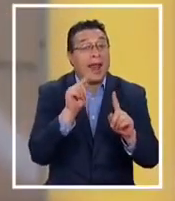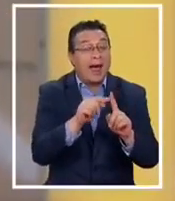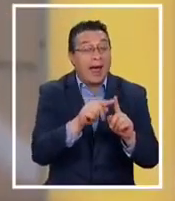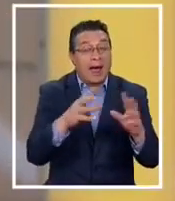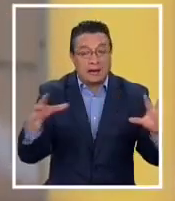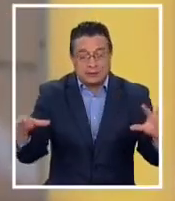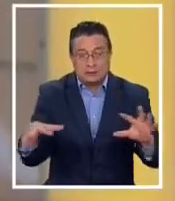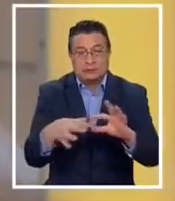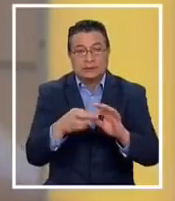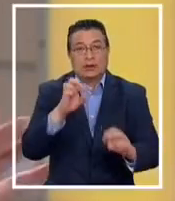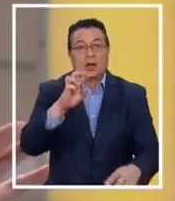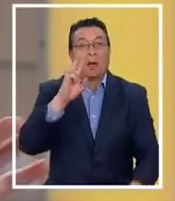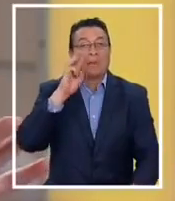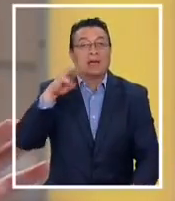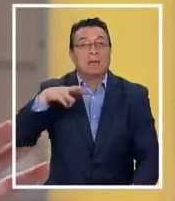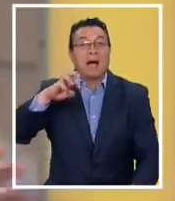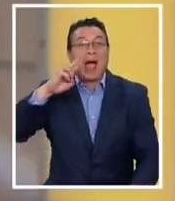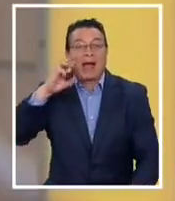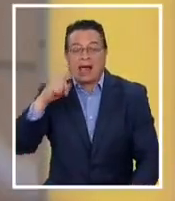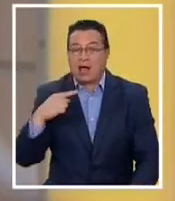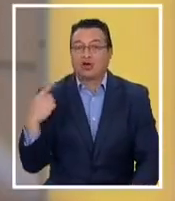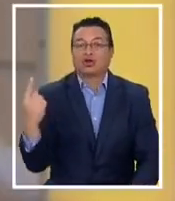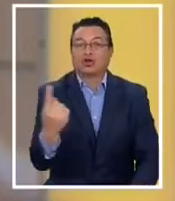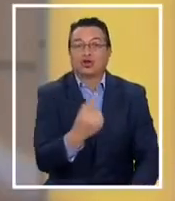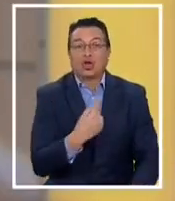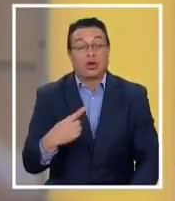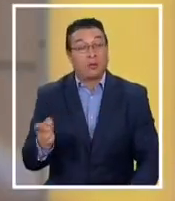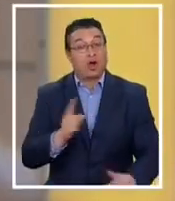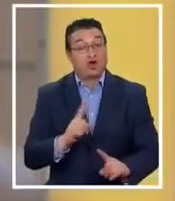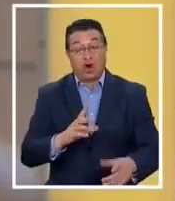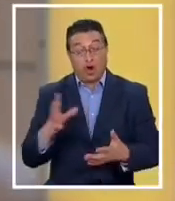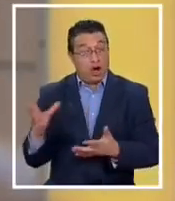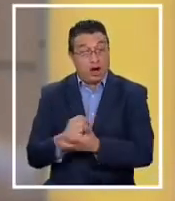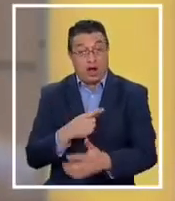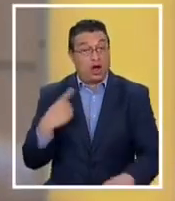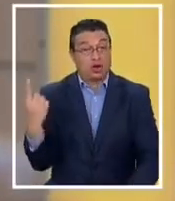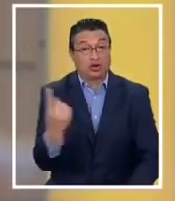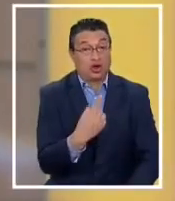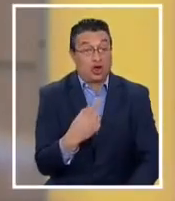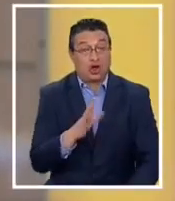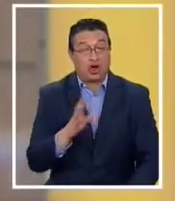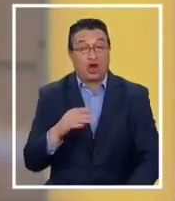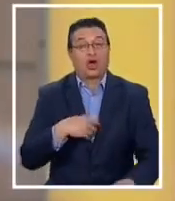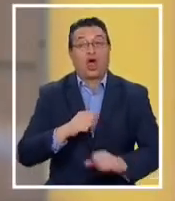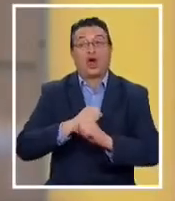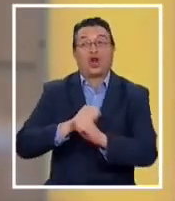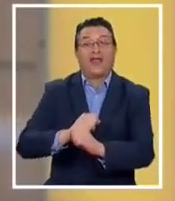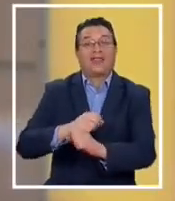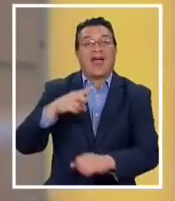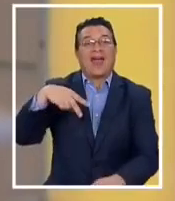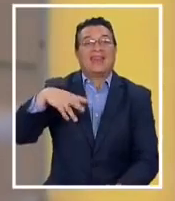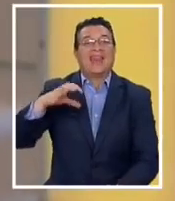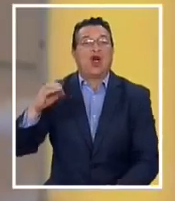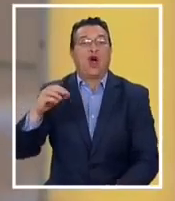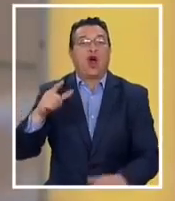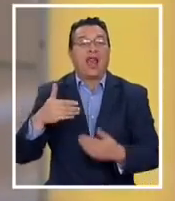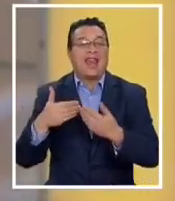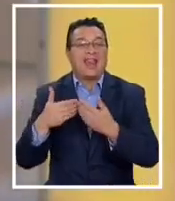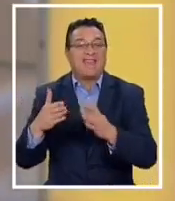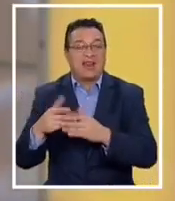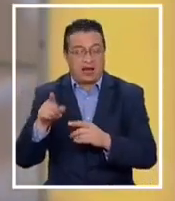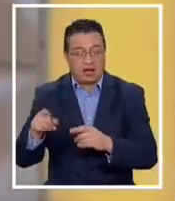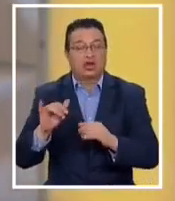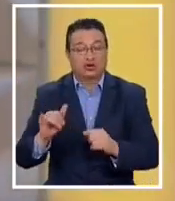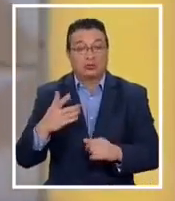una primaria ojalá de todos y si no se lograba de todos al menos de los sectores anti neoliberales y que más allá de la diferencia